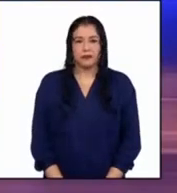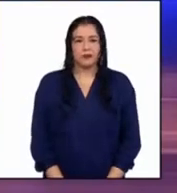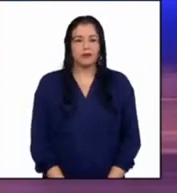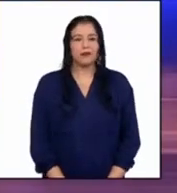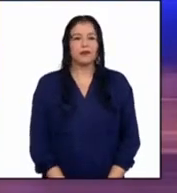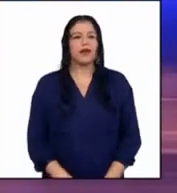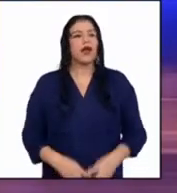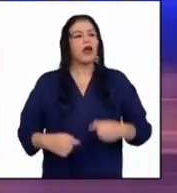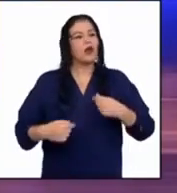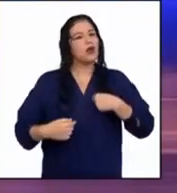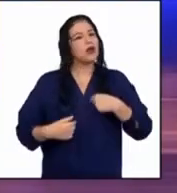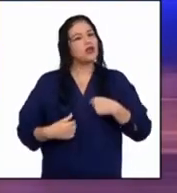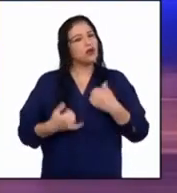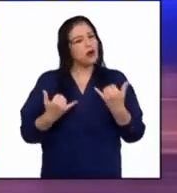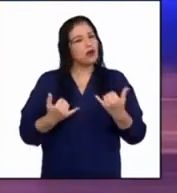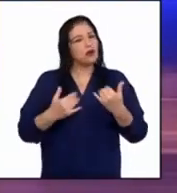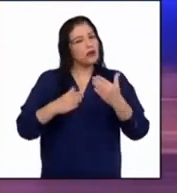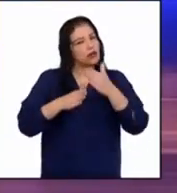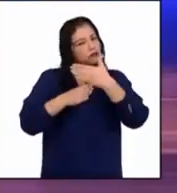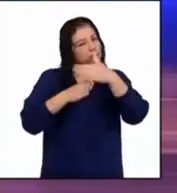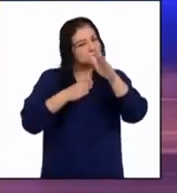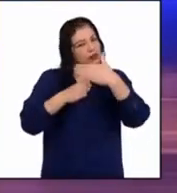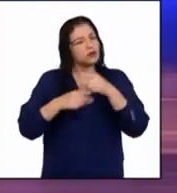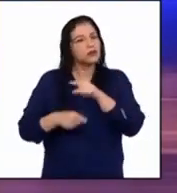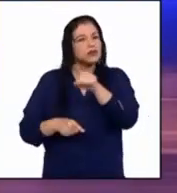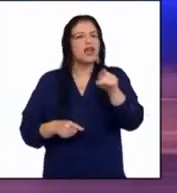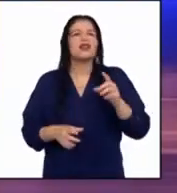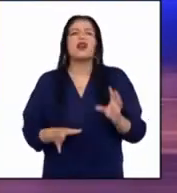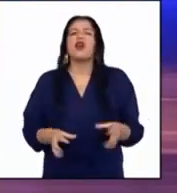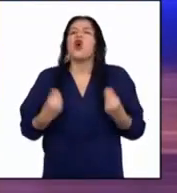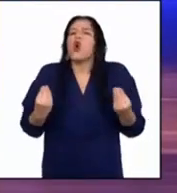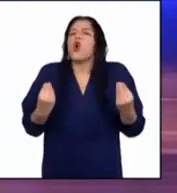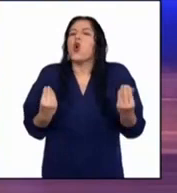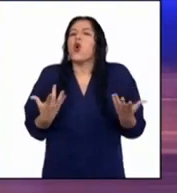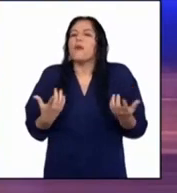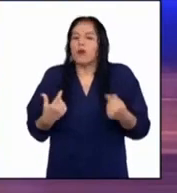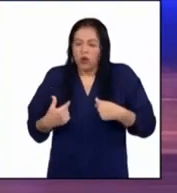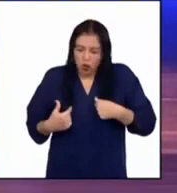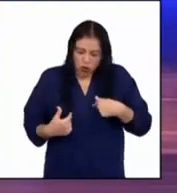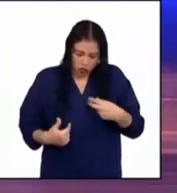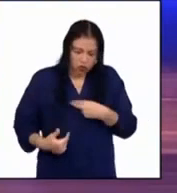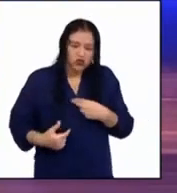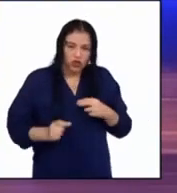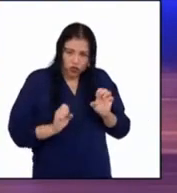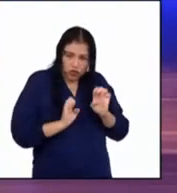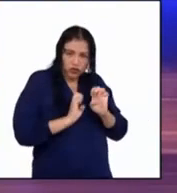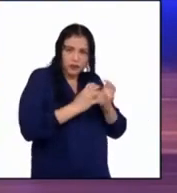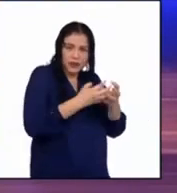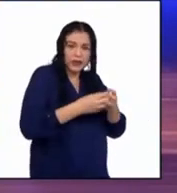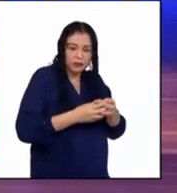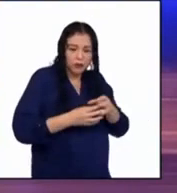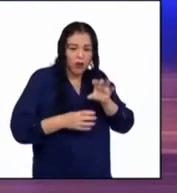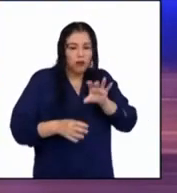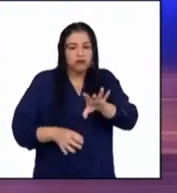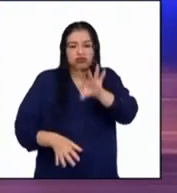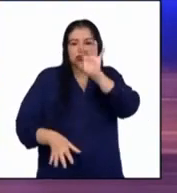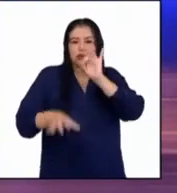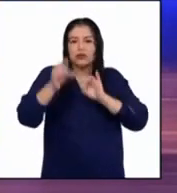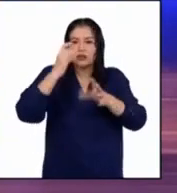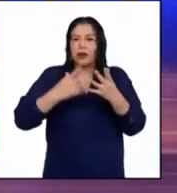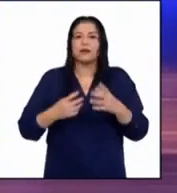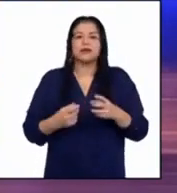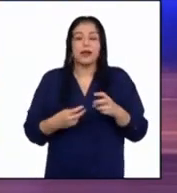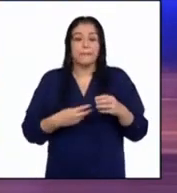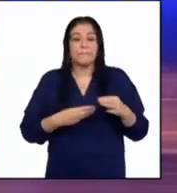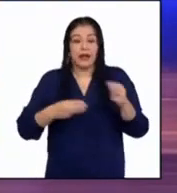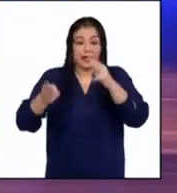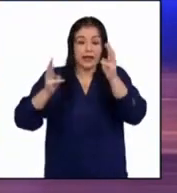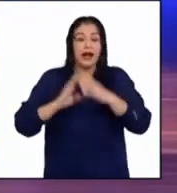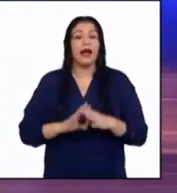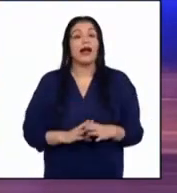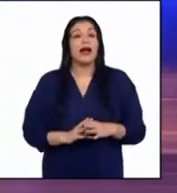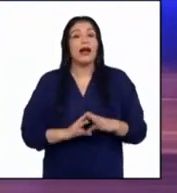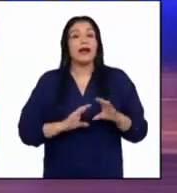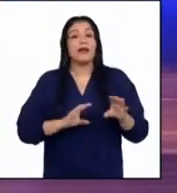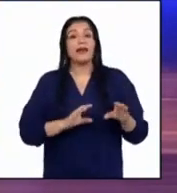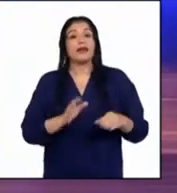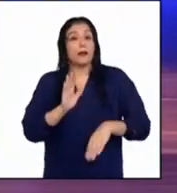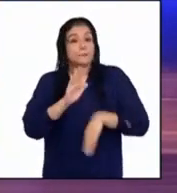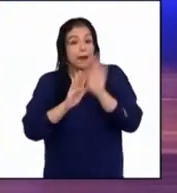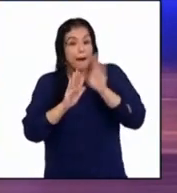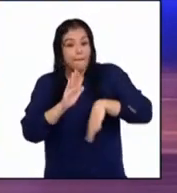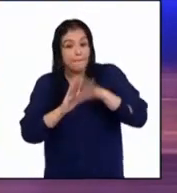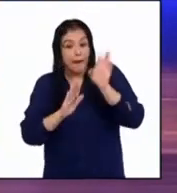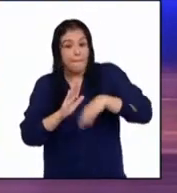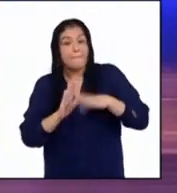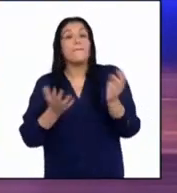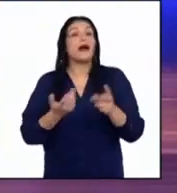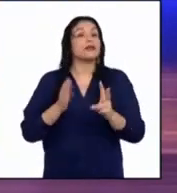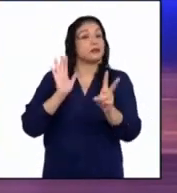Lo que voy a compartir con ustedes es cómo fue que nosotros descubrimos esta manera de acelerar la generación de agentes de cambio a